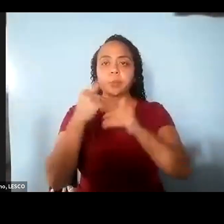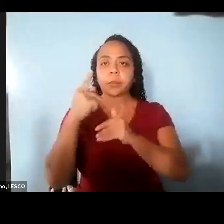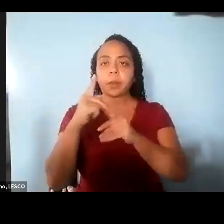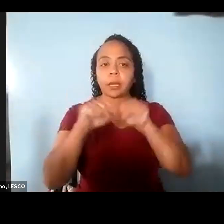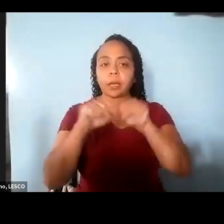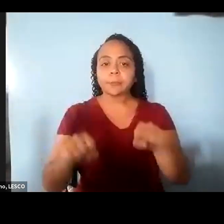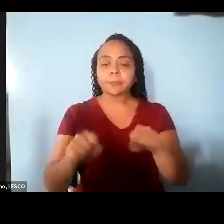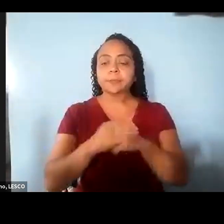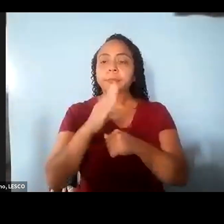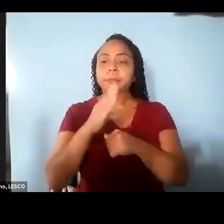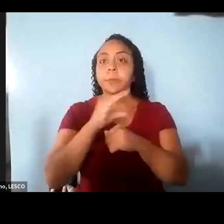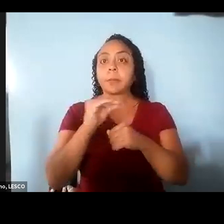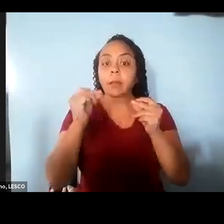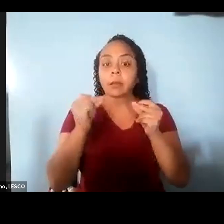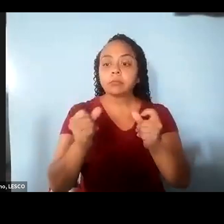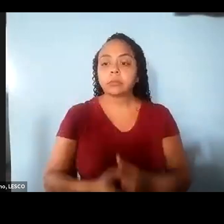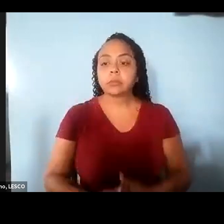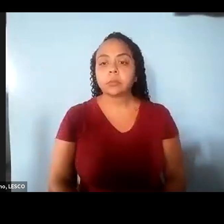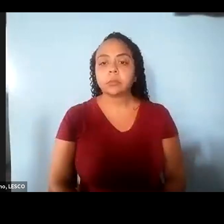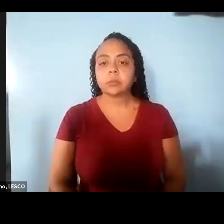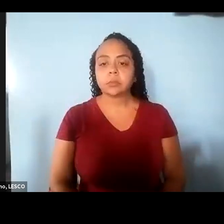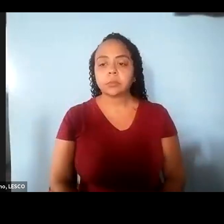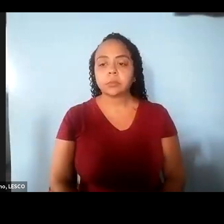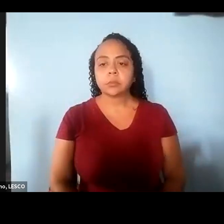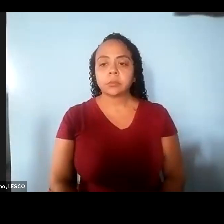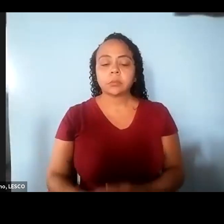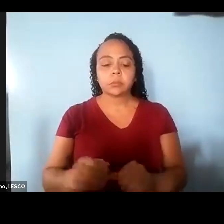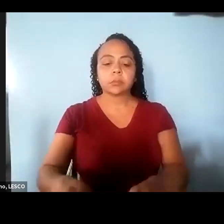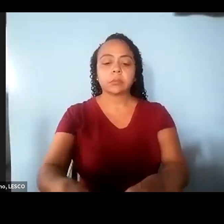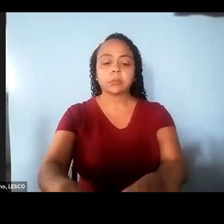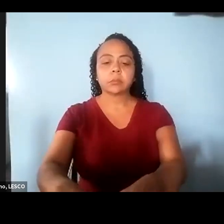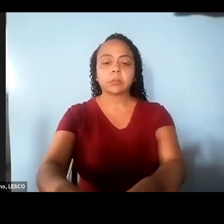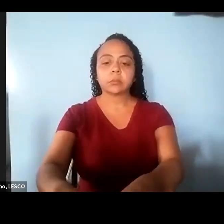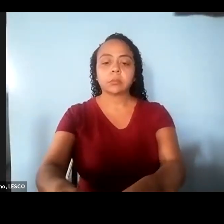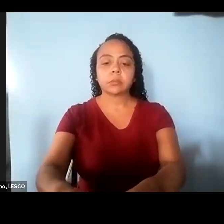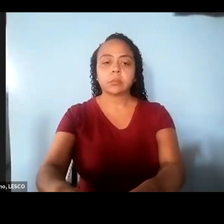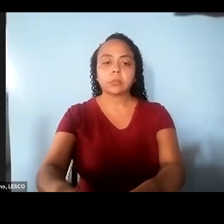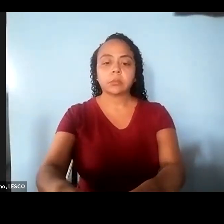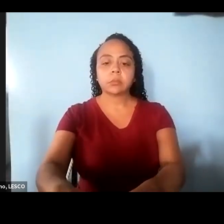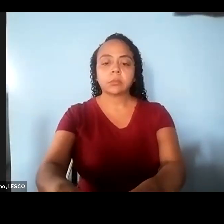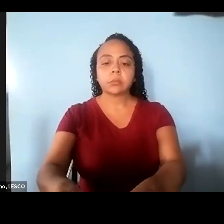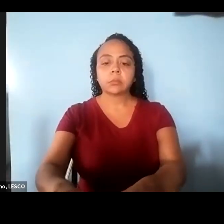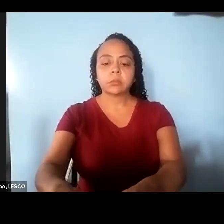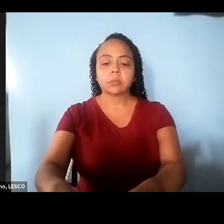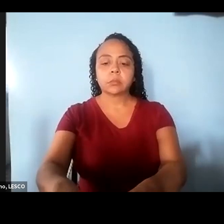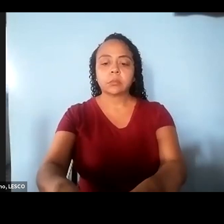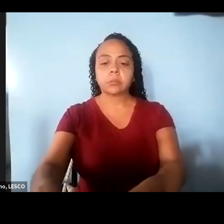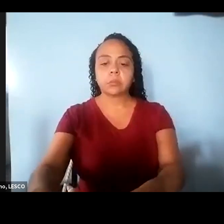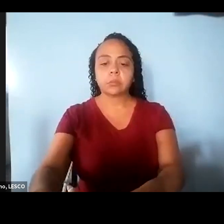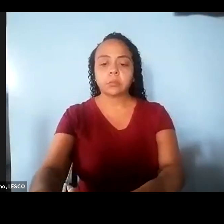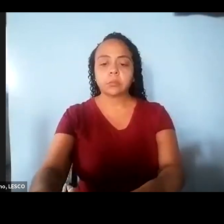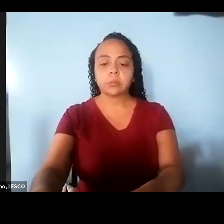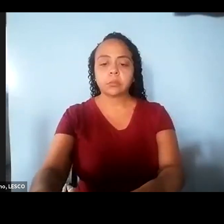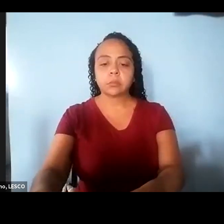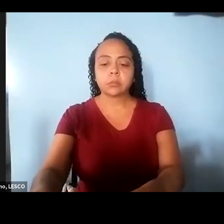de la noche a la mañana nos enseñó que si tomamos una acción a aquí vamos a tener un efecto z en